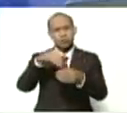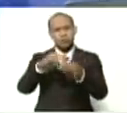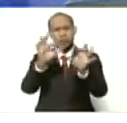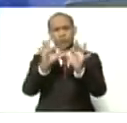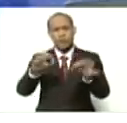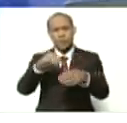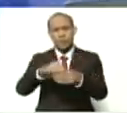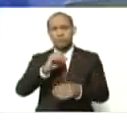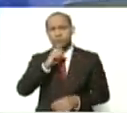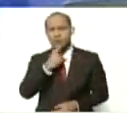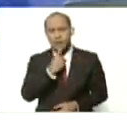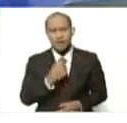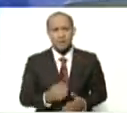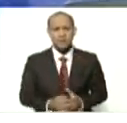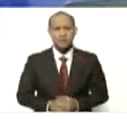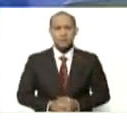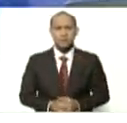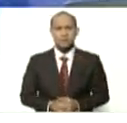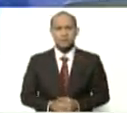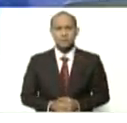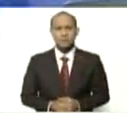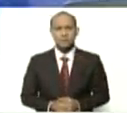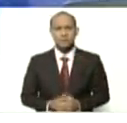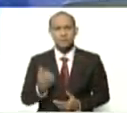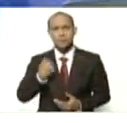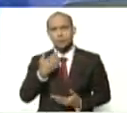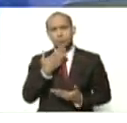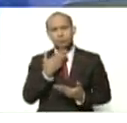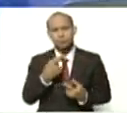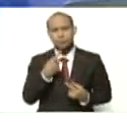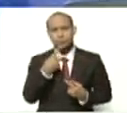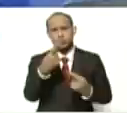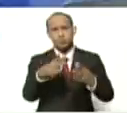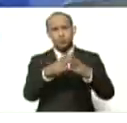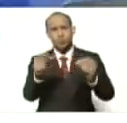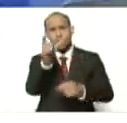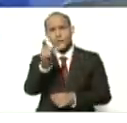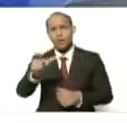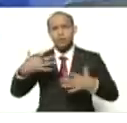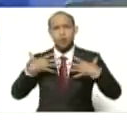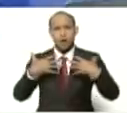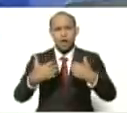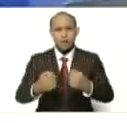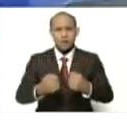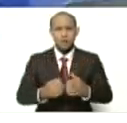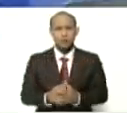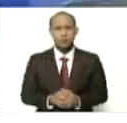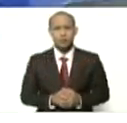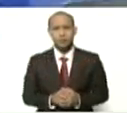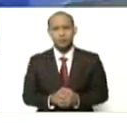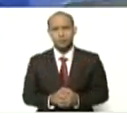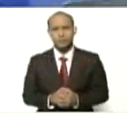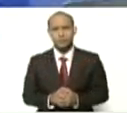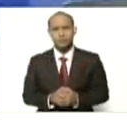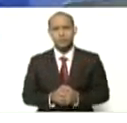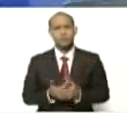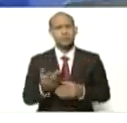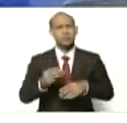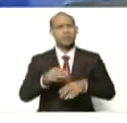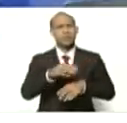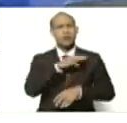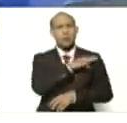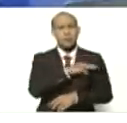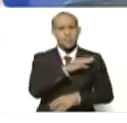claves y se lo digo todo el personal sanitario de la misión barrio adentro